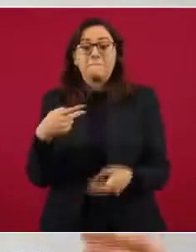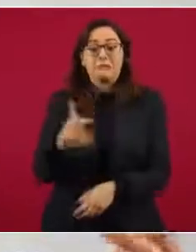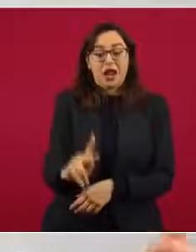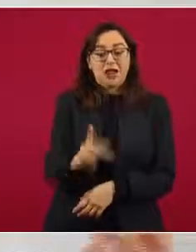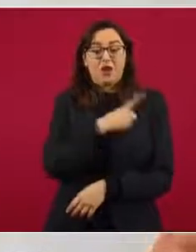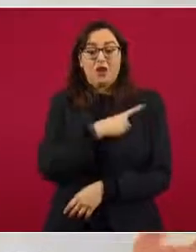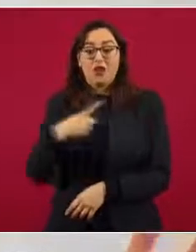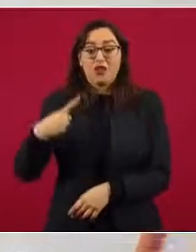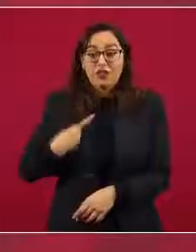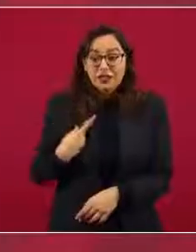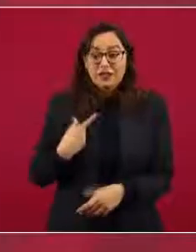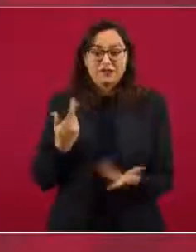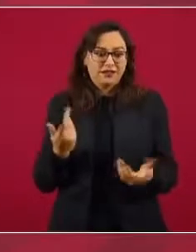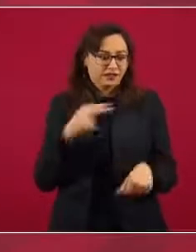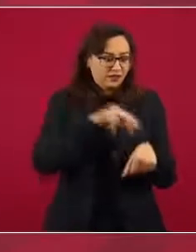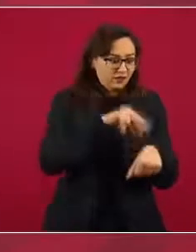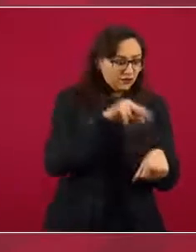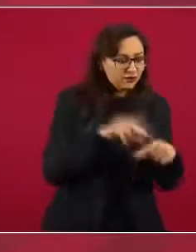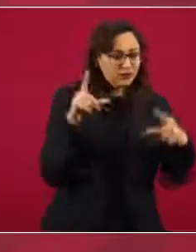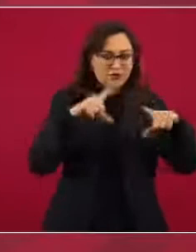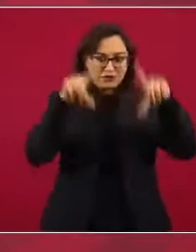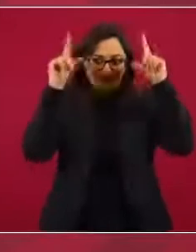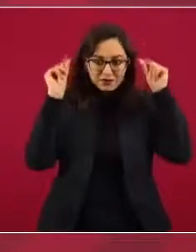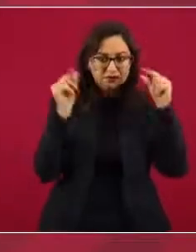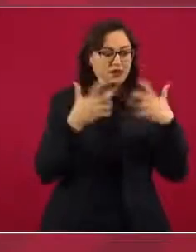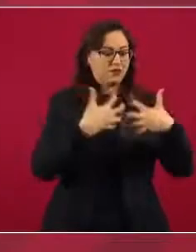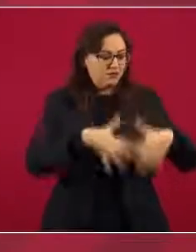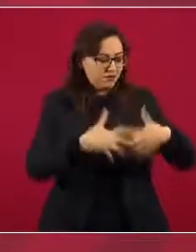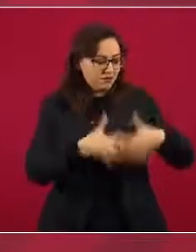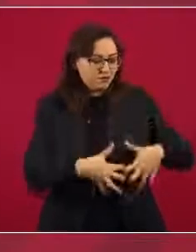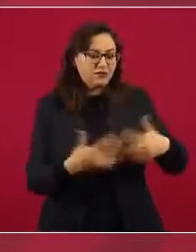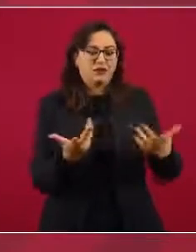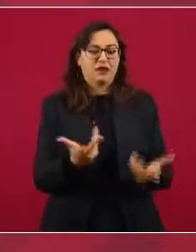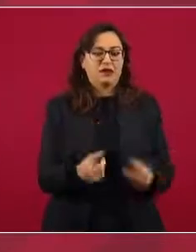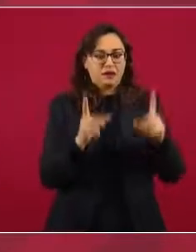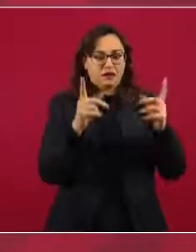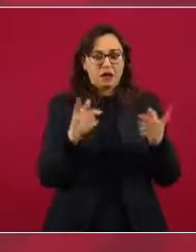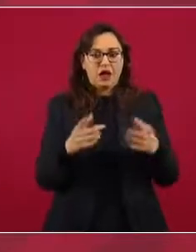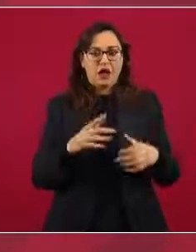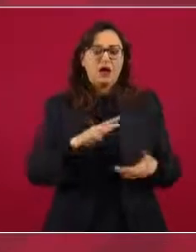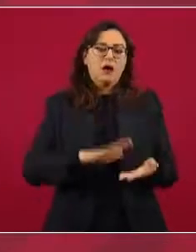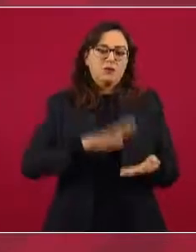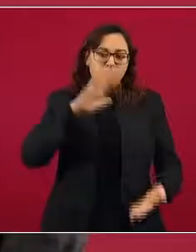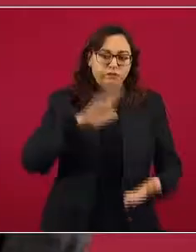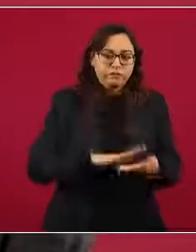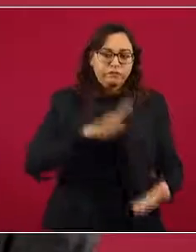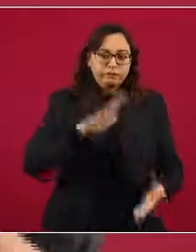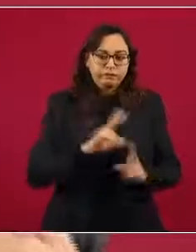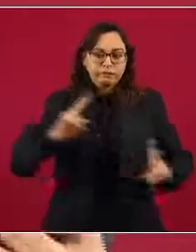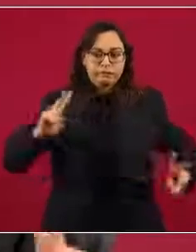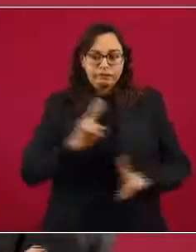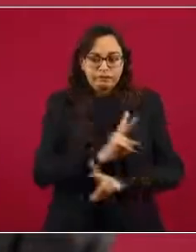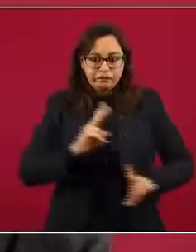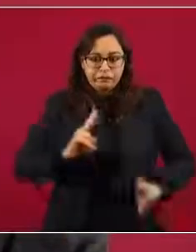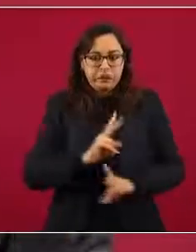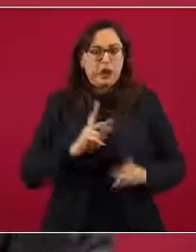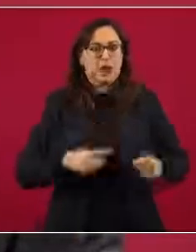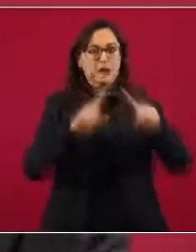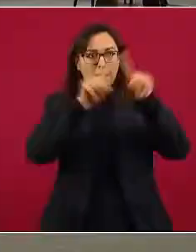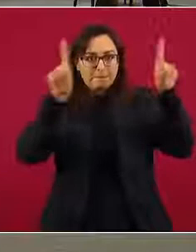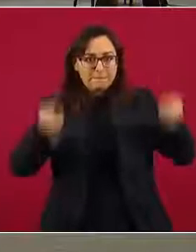apoyo, también tener los insumos y los equipos, los ventiladores mecánicos, las bombas de infusión, los monitores,